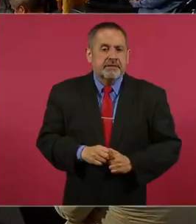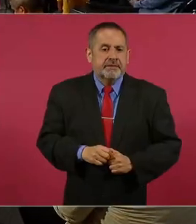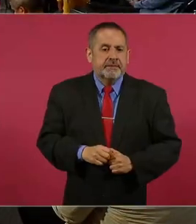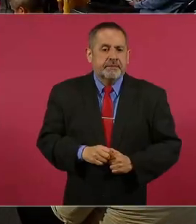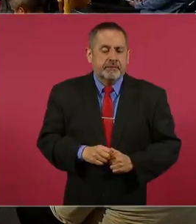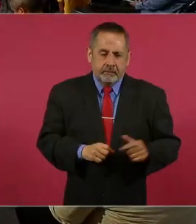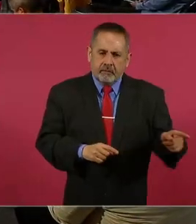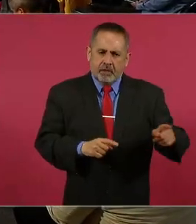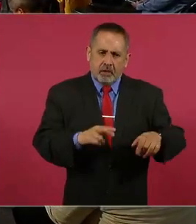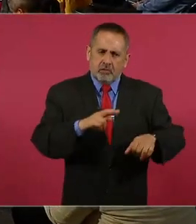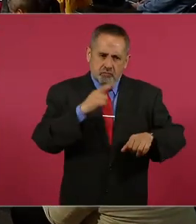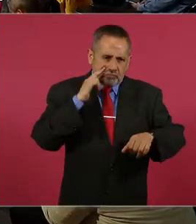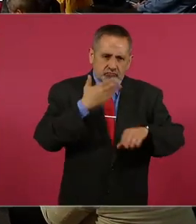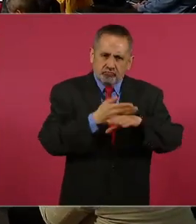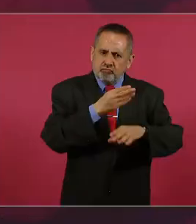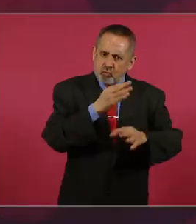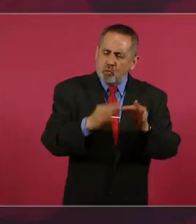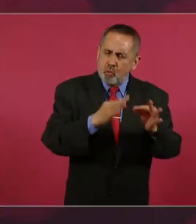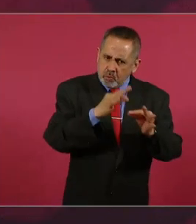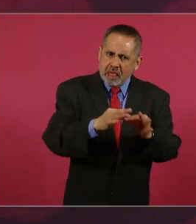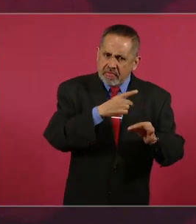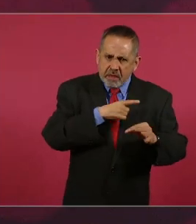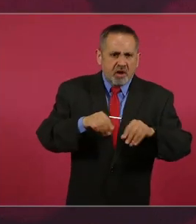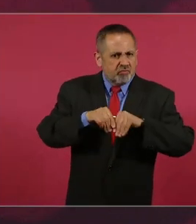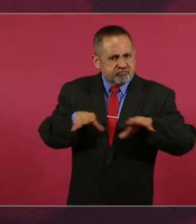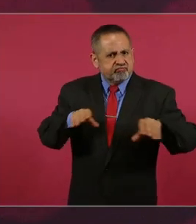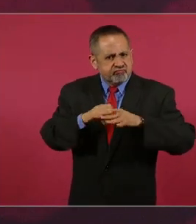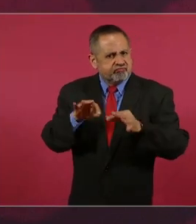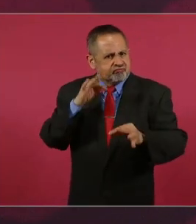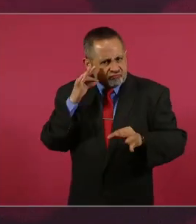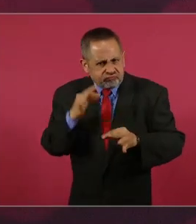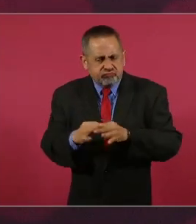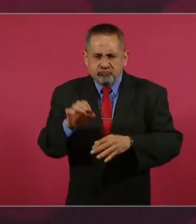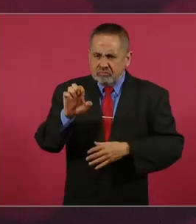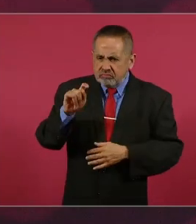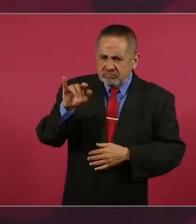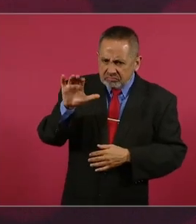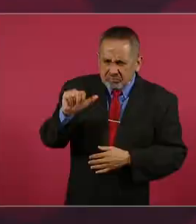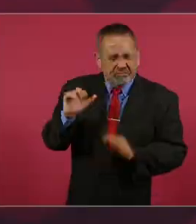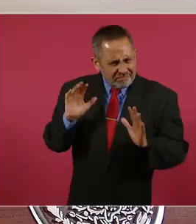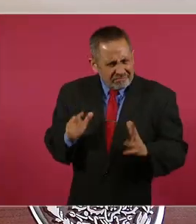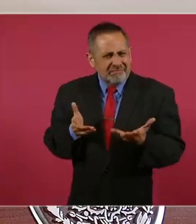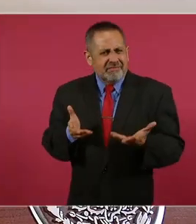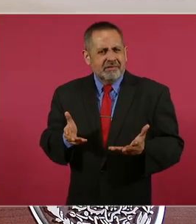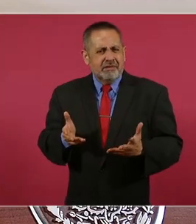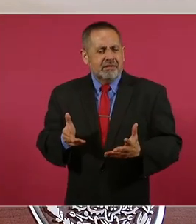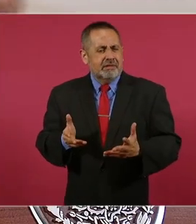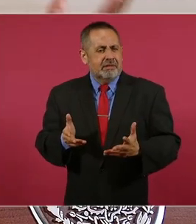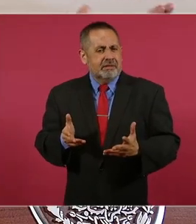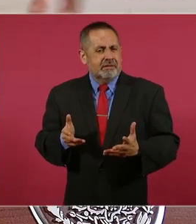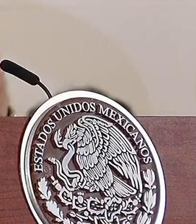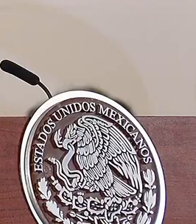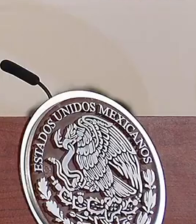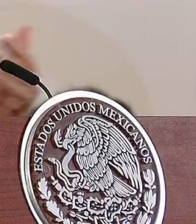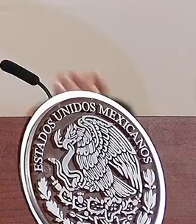es su responsabilidad de actuar con ética y